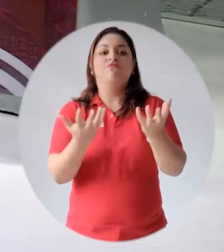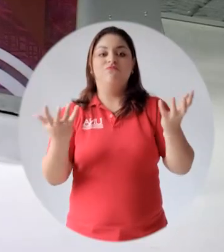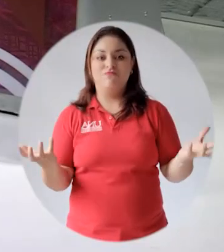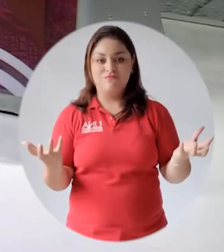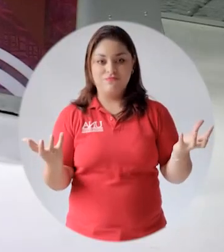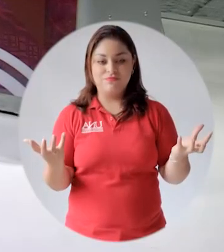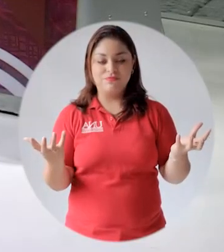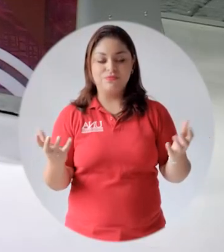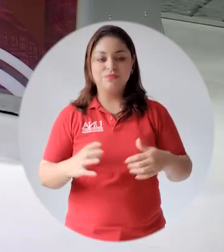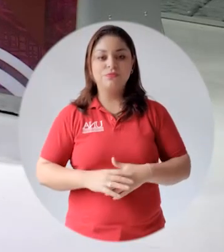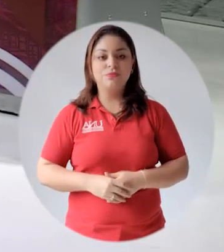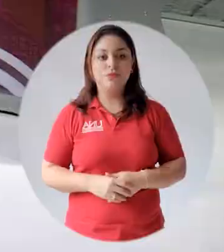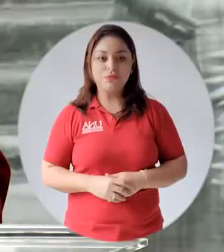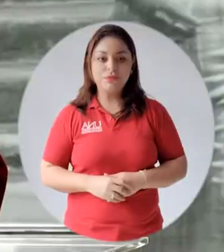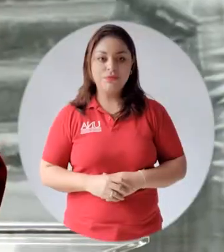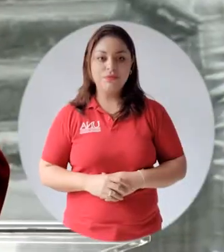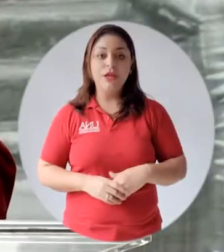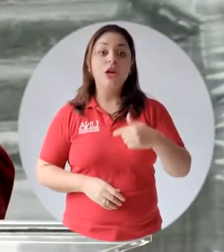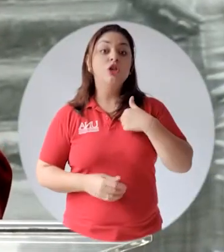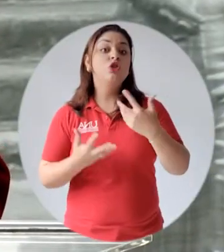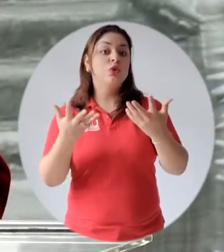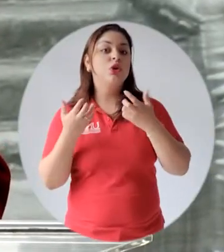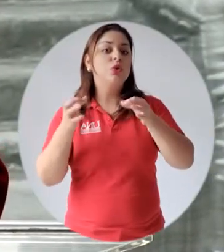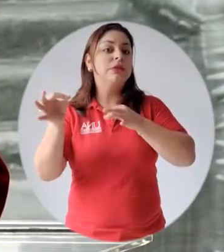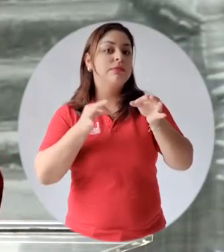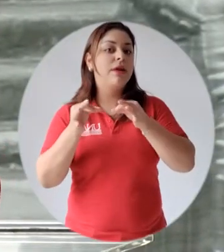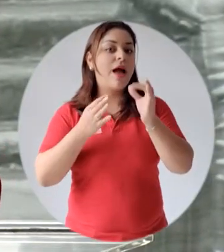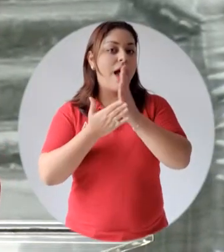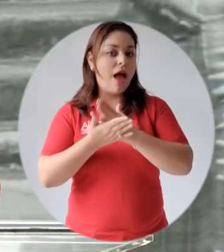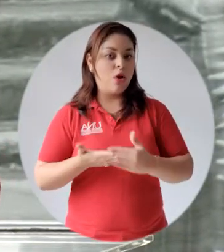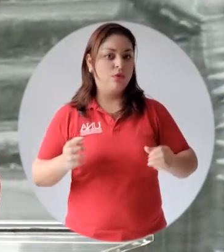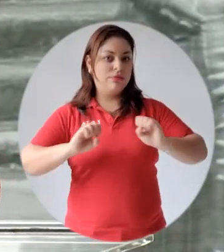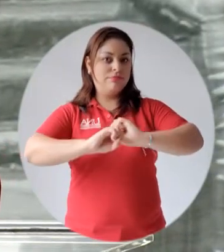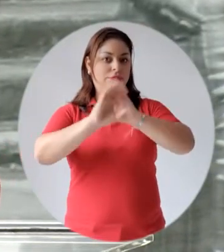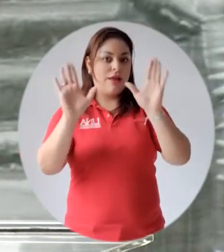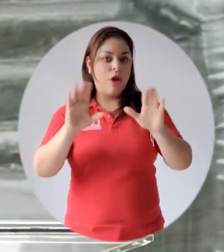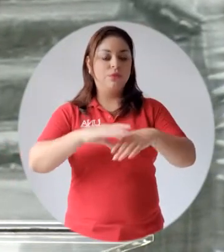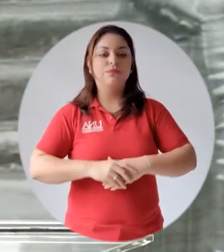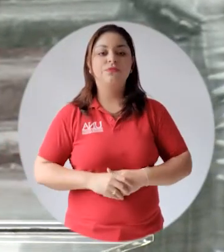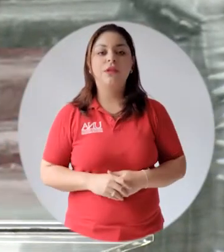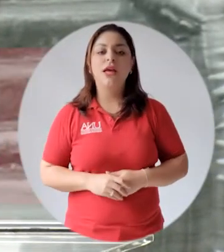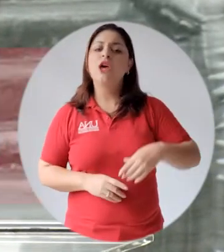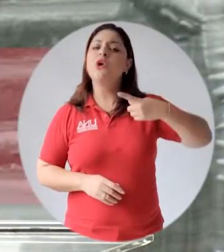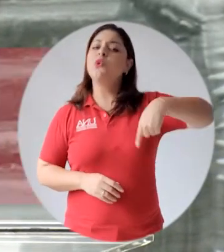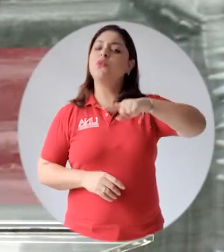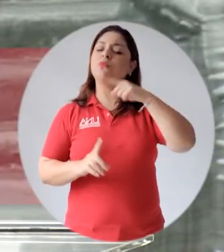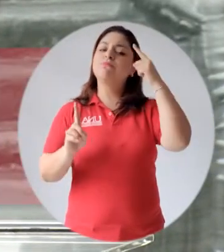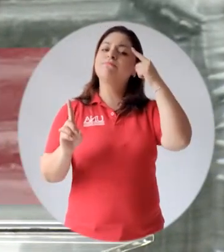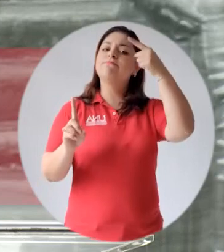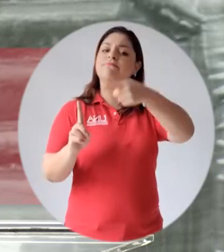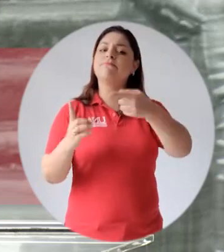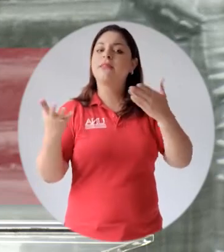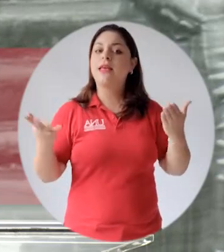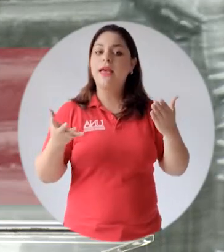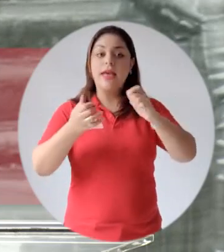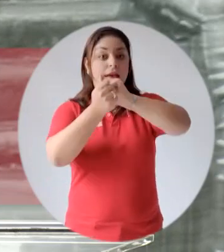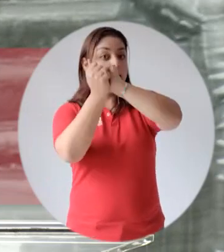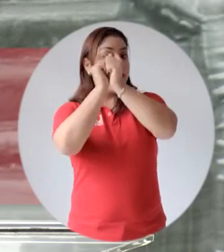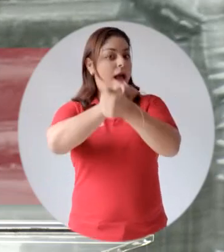yo quería hacer una aclaración aquí con doña Maribel y los compañeros. Al final lo que buscamos es un cambio